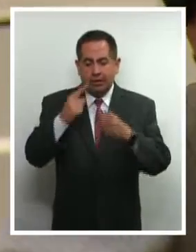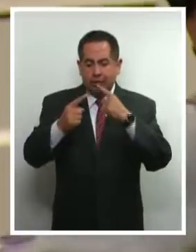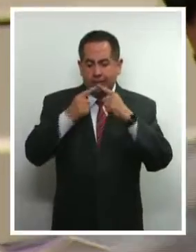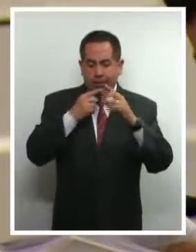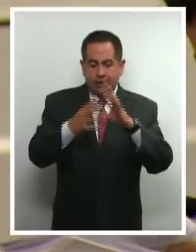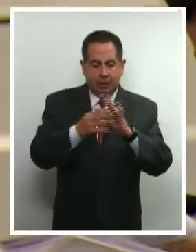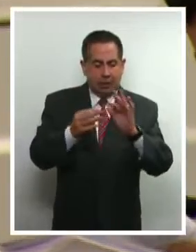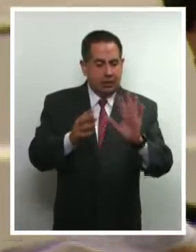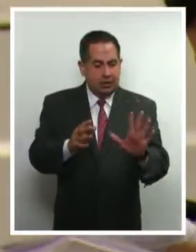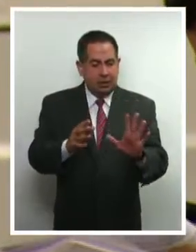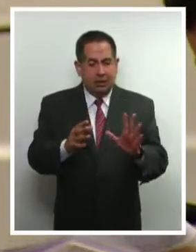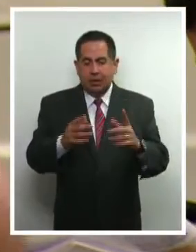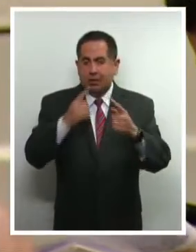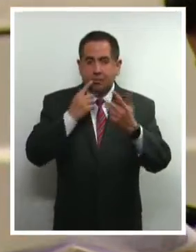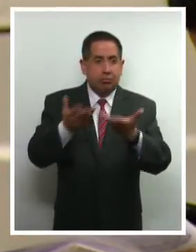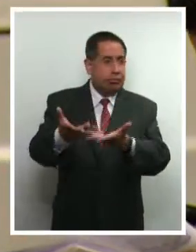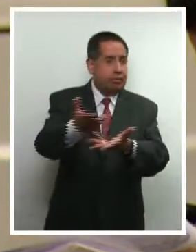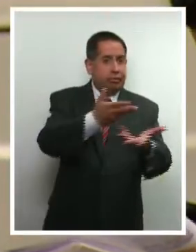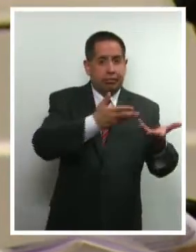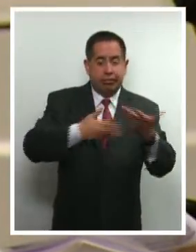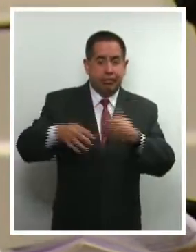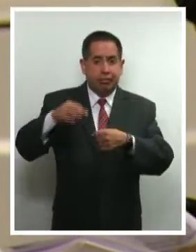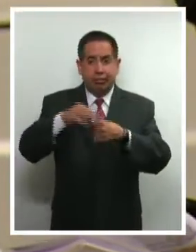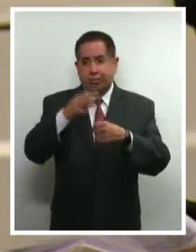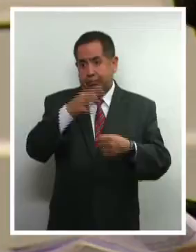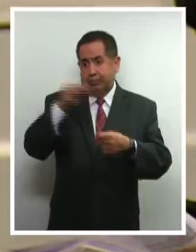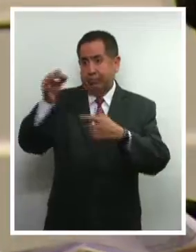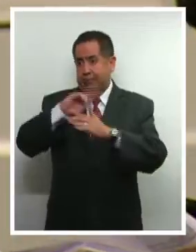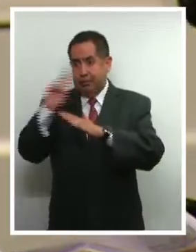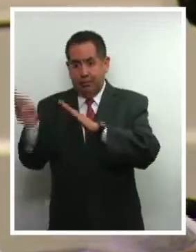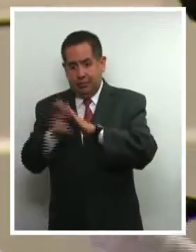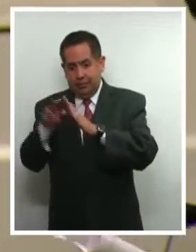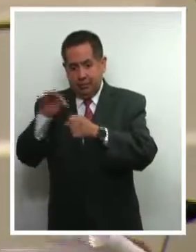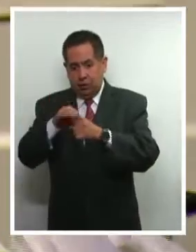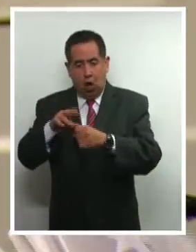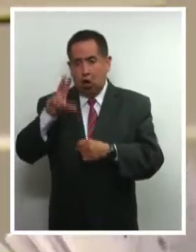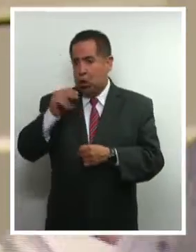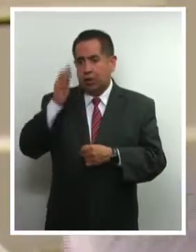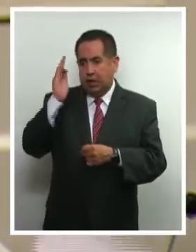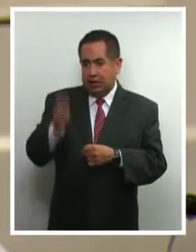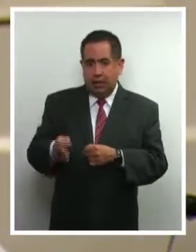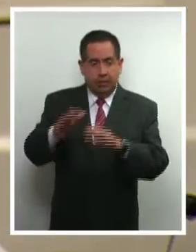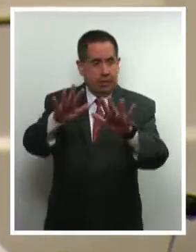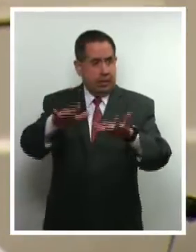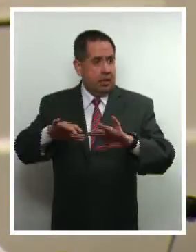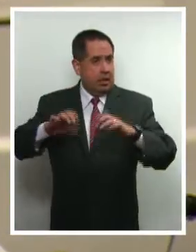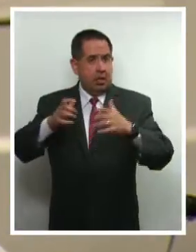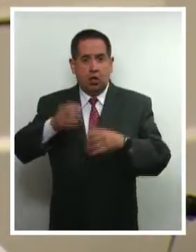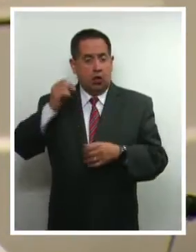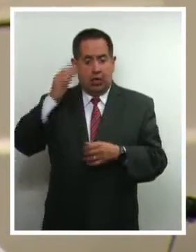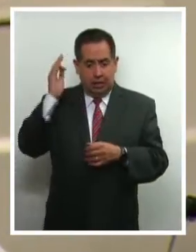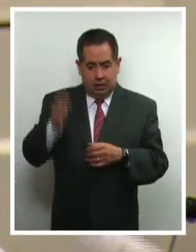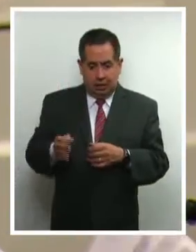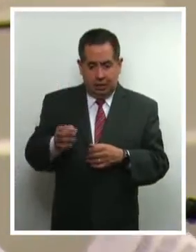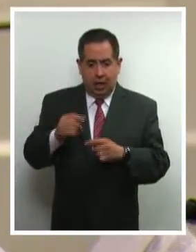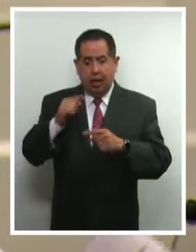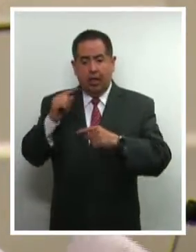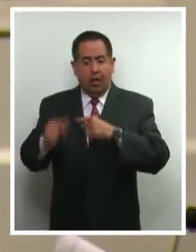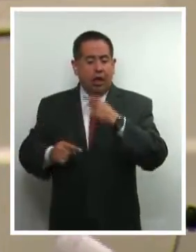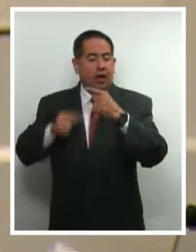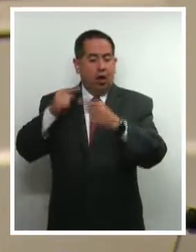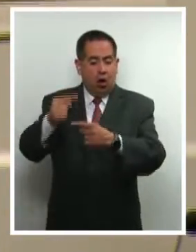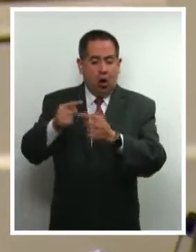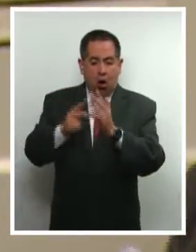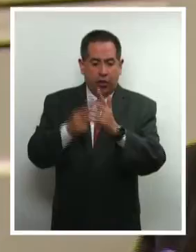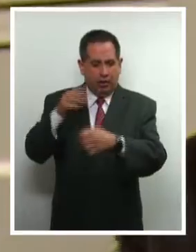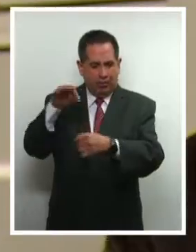a consideración la votación de la reserva, no se acepta por el Pleno del Constituyente y luego nos vuelven a